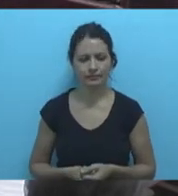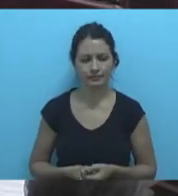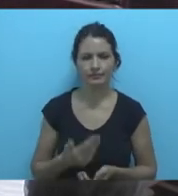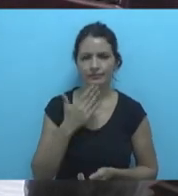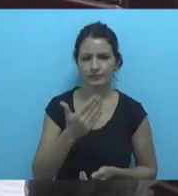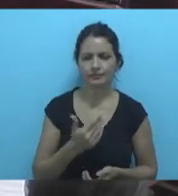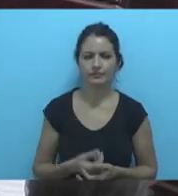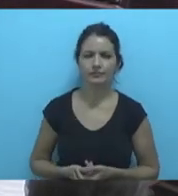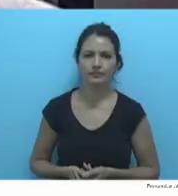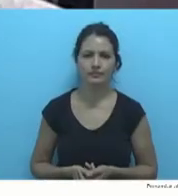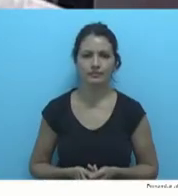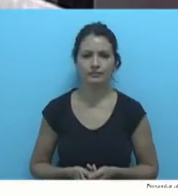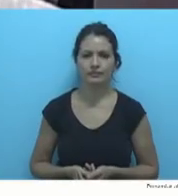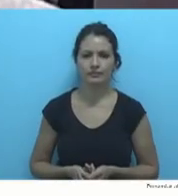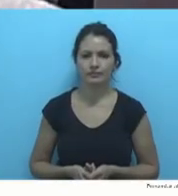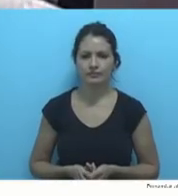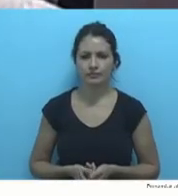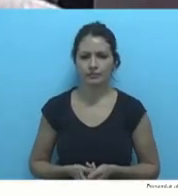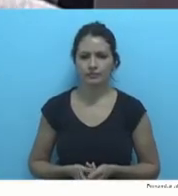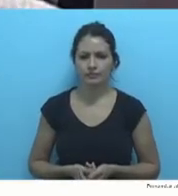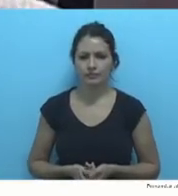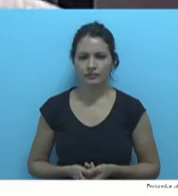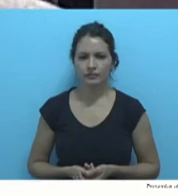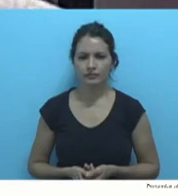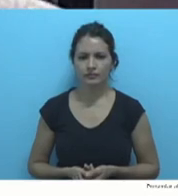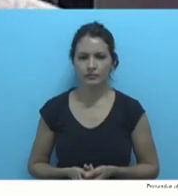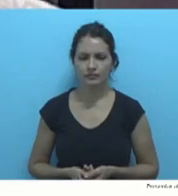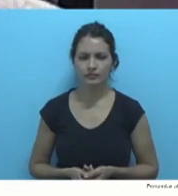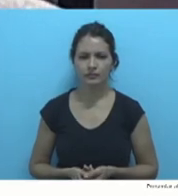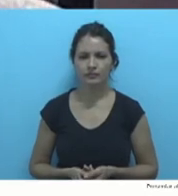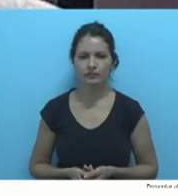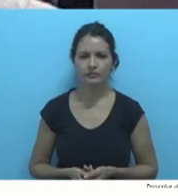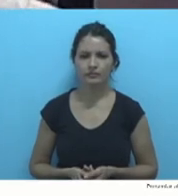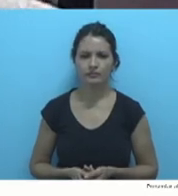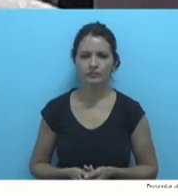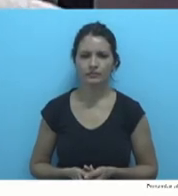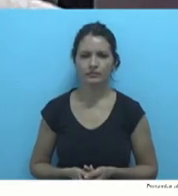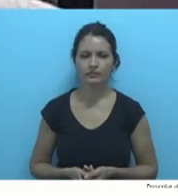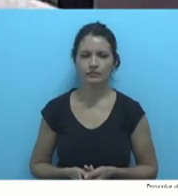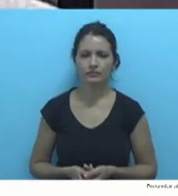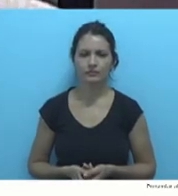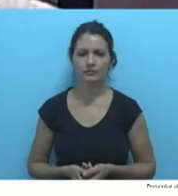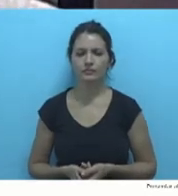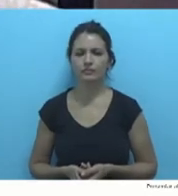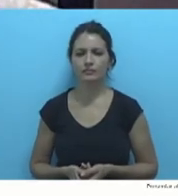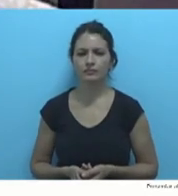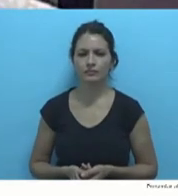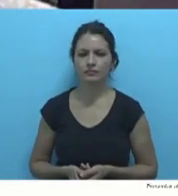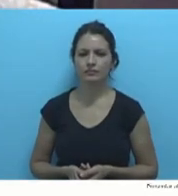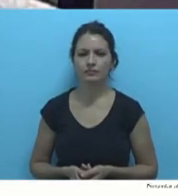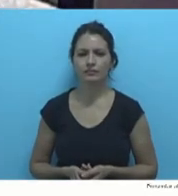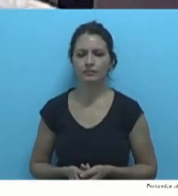Gracias, señor presidente. Ahora sí. Bueno, voy a hablar de quién conocí, a quién traté. La verdad